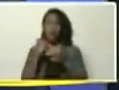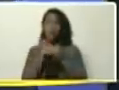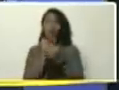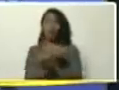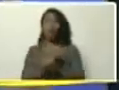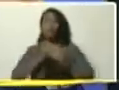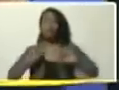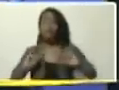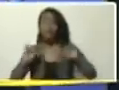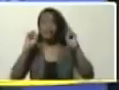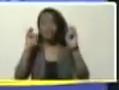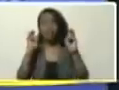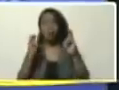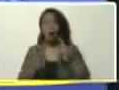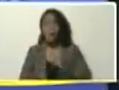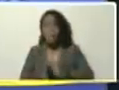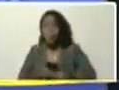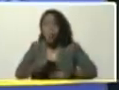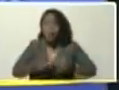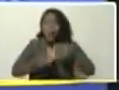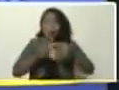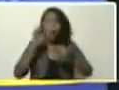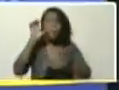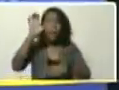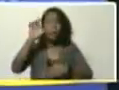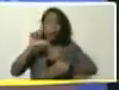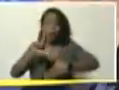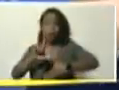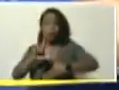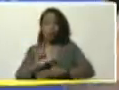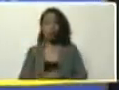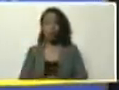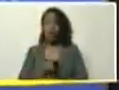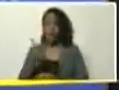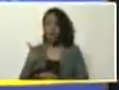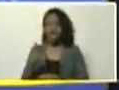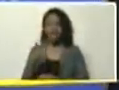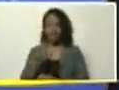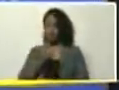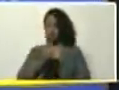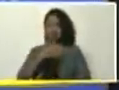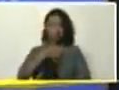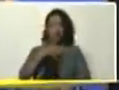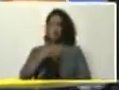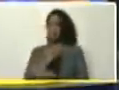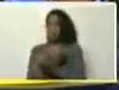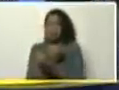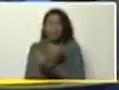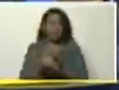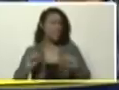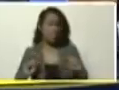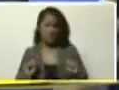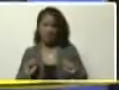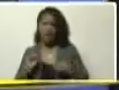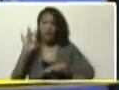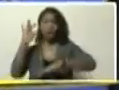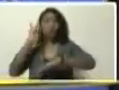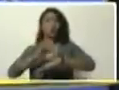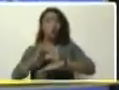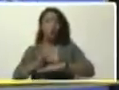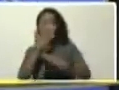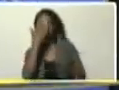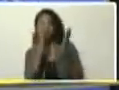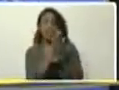independientes, de construir la patria latinoamericana, era un imposible. Que nos tocaba enfrentar para